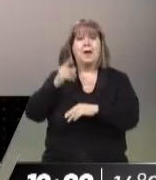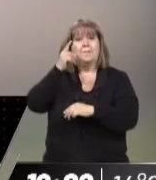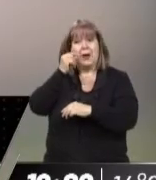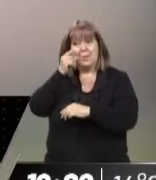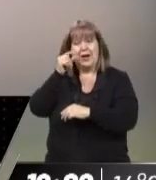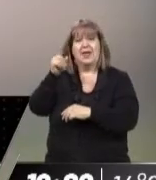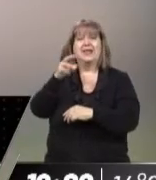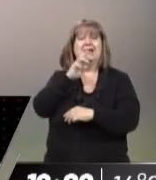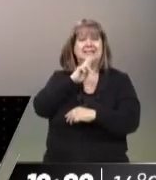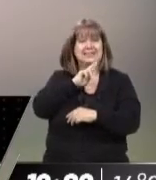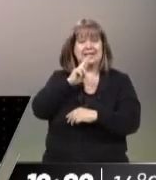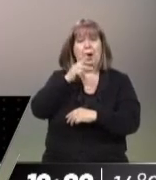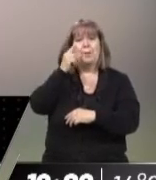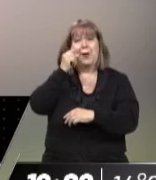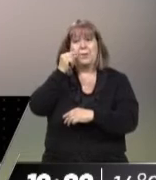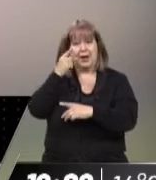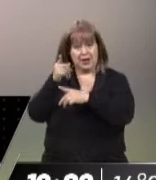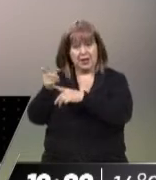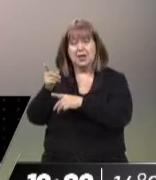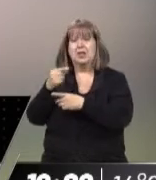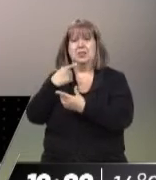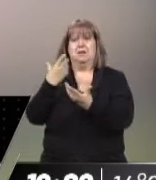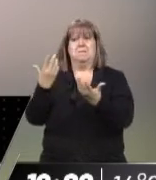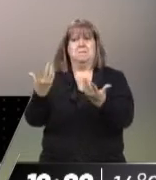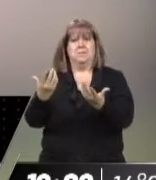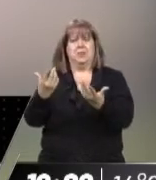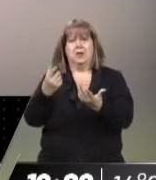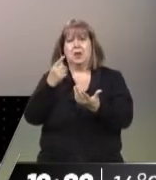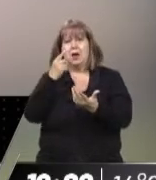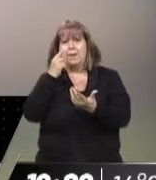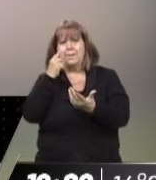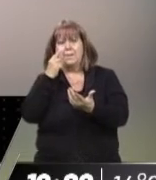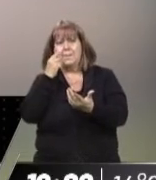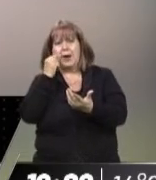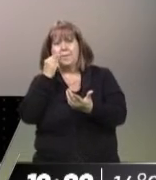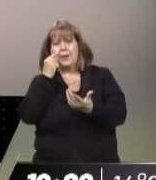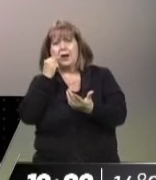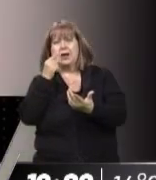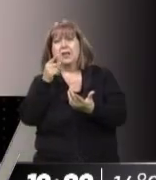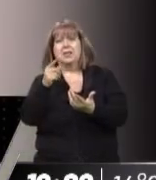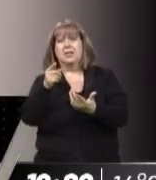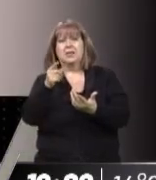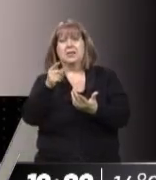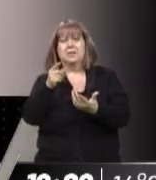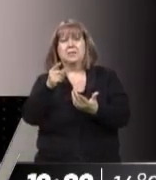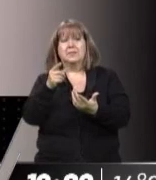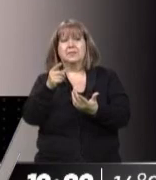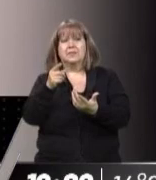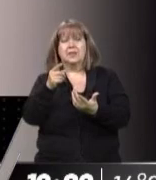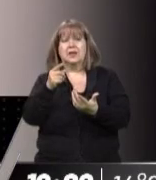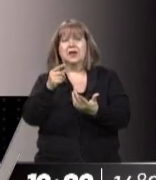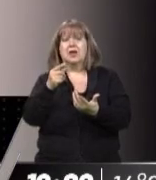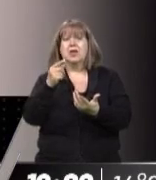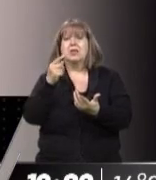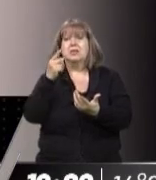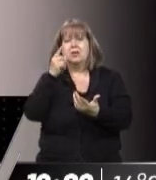Brenda Uliarte también hizo referencia a que es una persona que es inmadura y sí, que tiene un retraso madurativo, eso fue lo que dijo